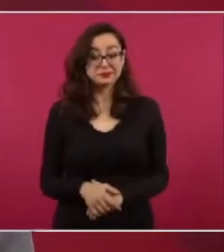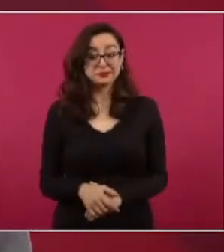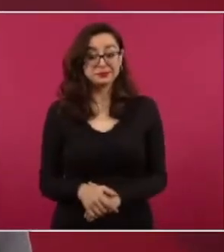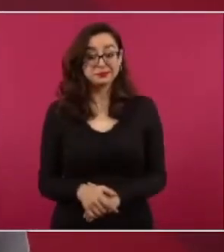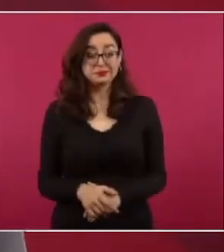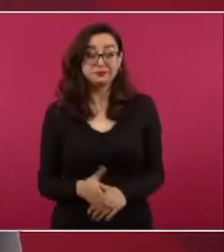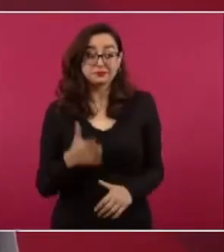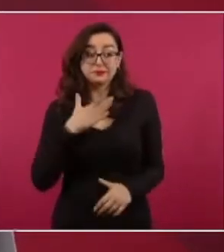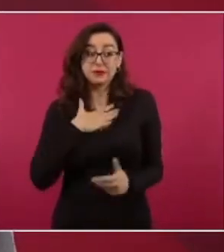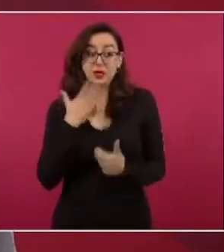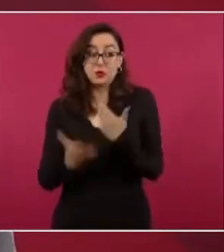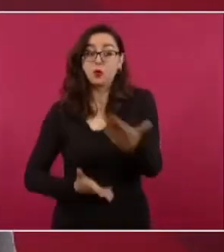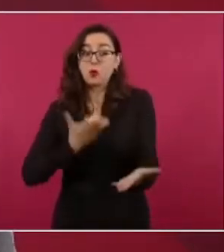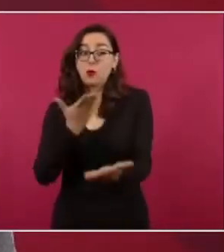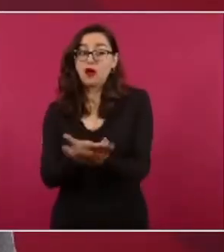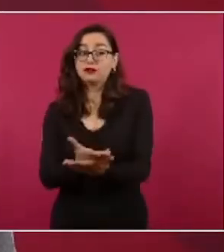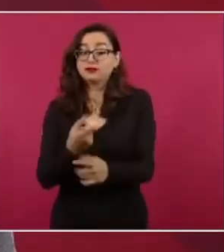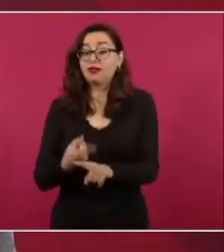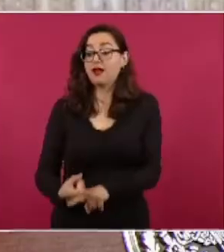propuesta.